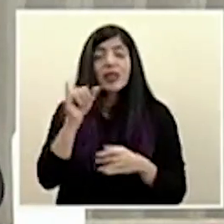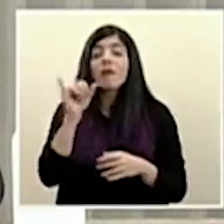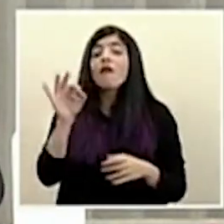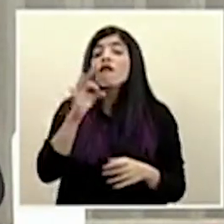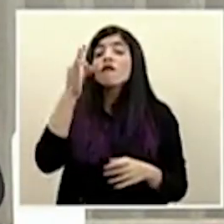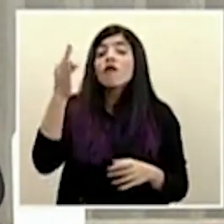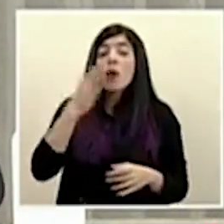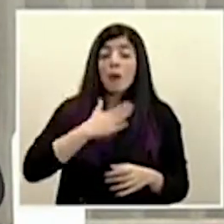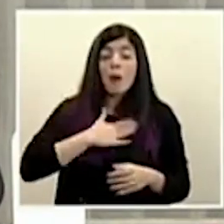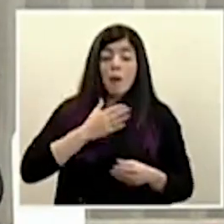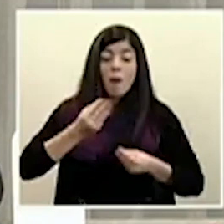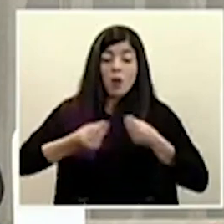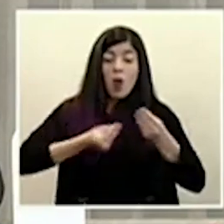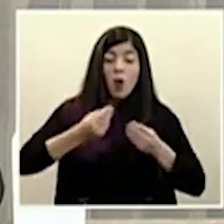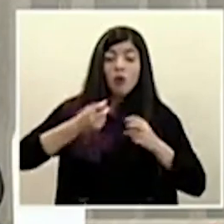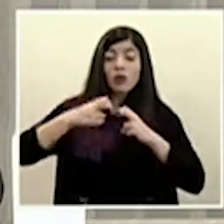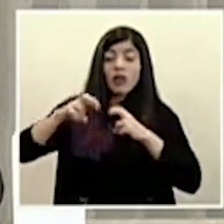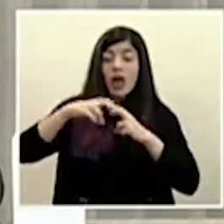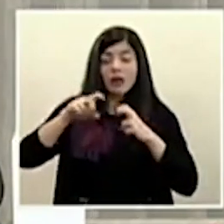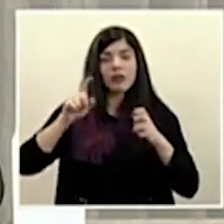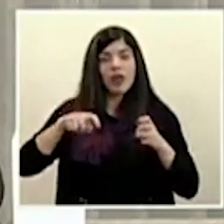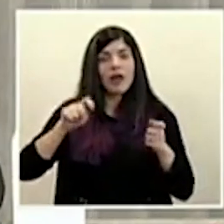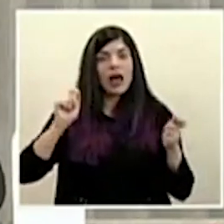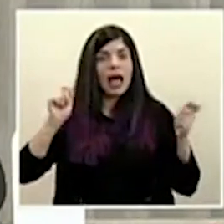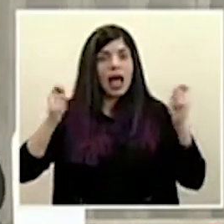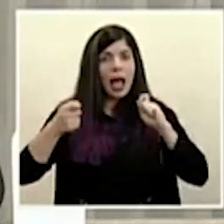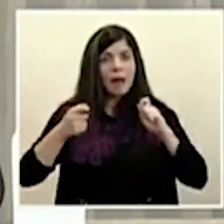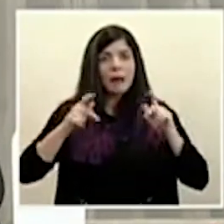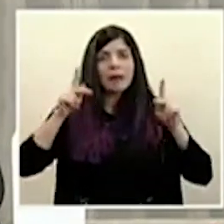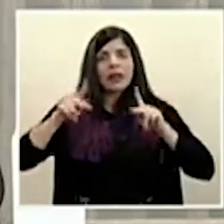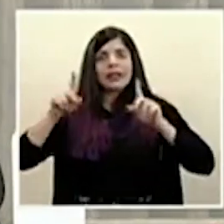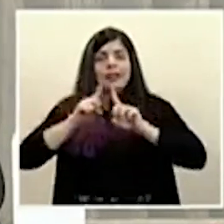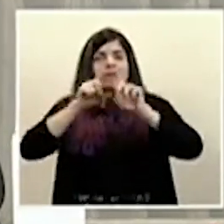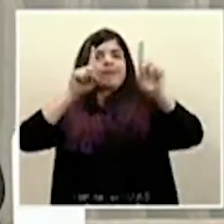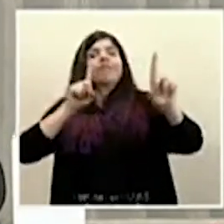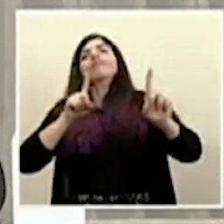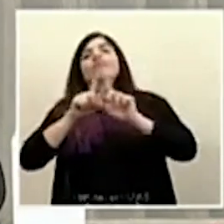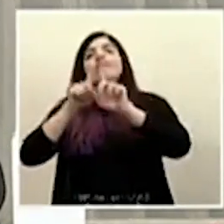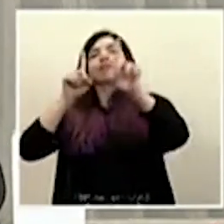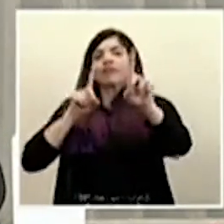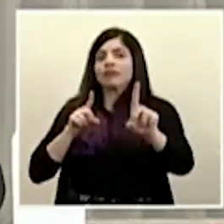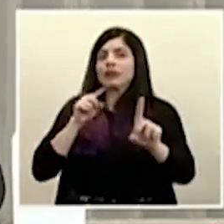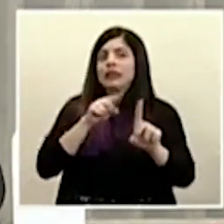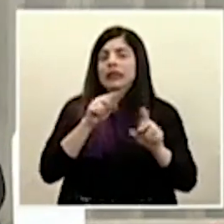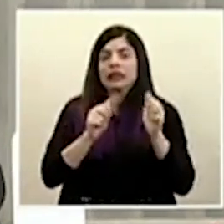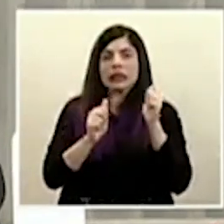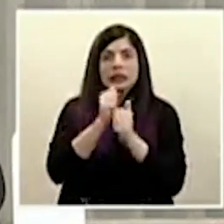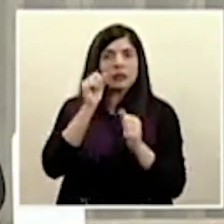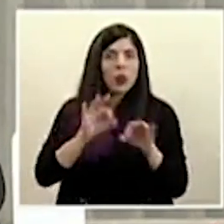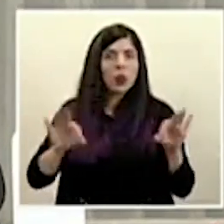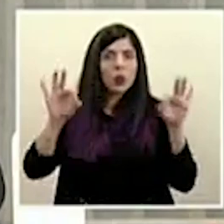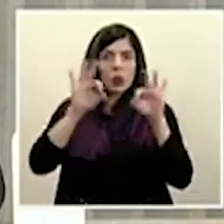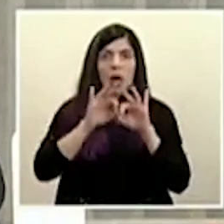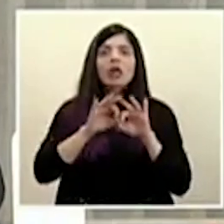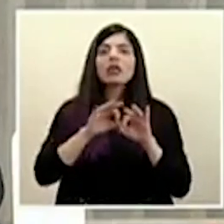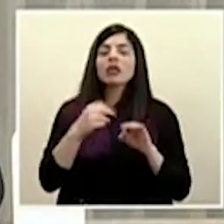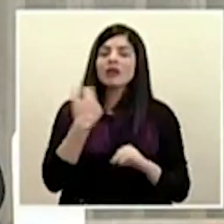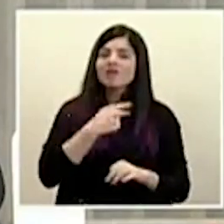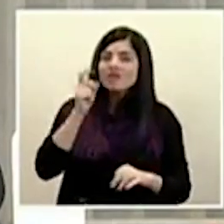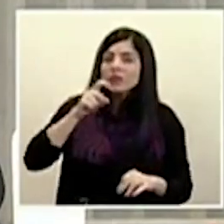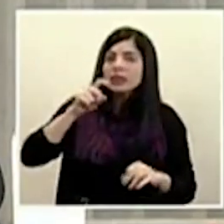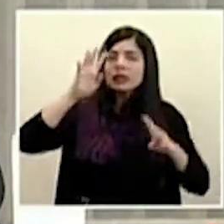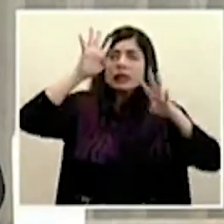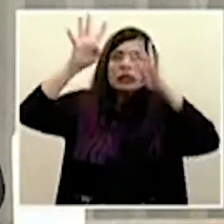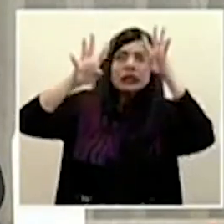forma en que producimos y en que nos movilizamos, el distanciamiento social estará muy presente y tendremos que innovar